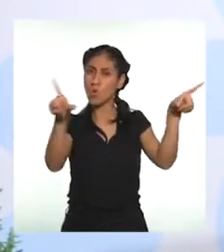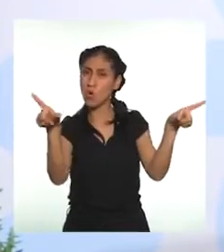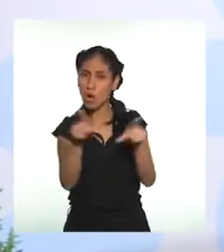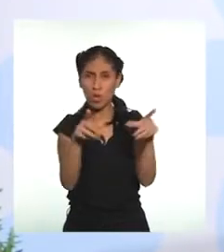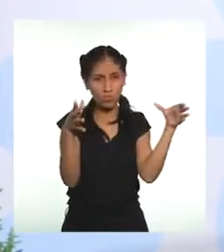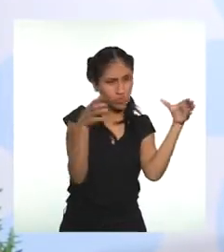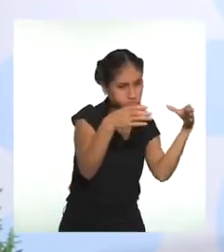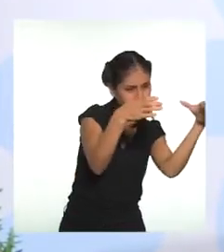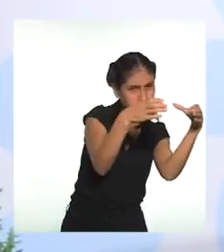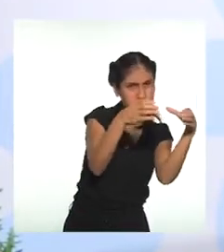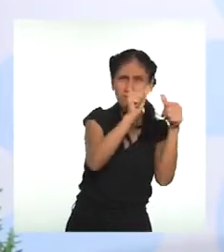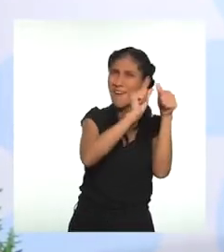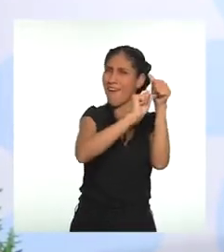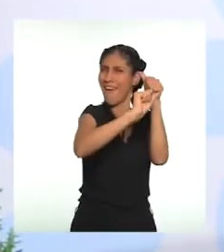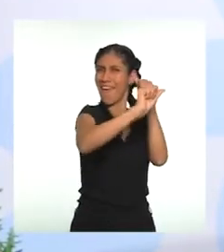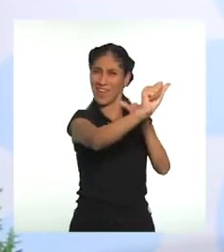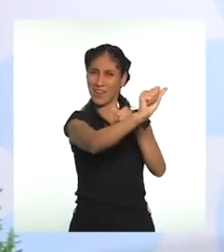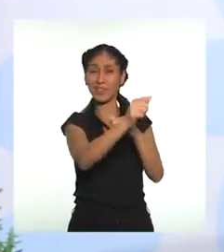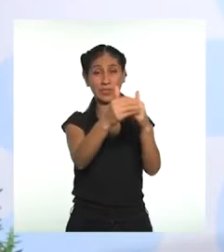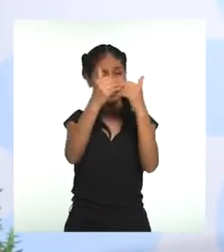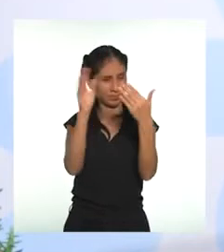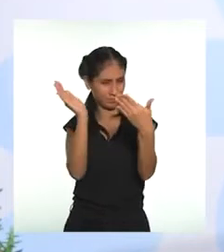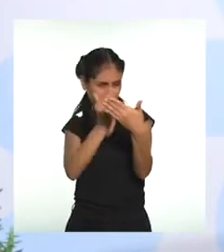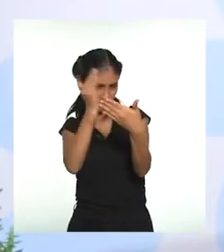aislamiento. Revisaré mi data.